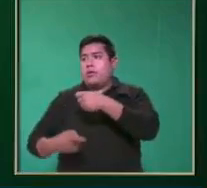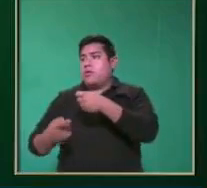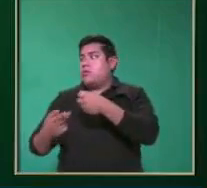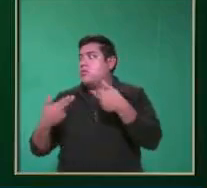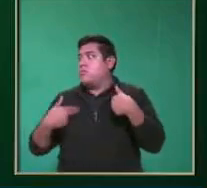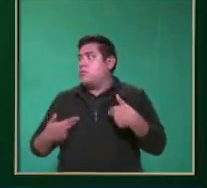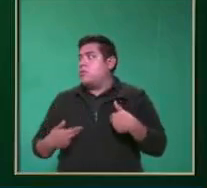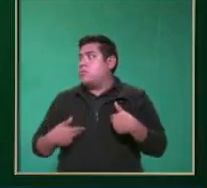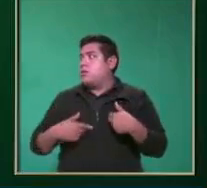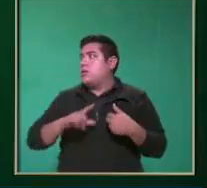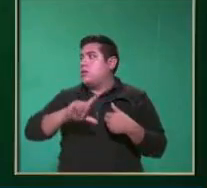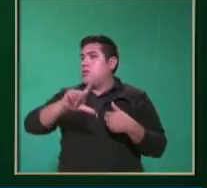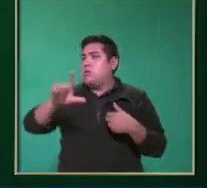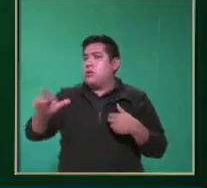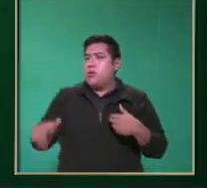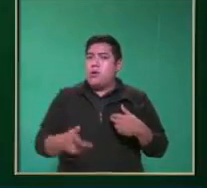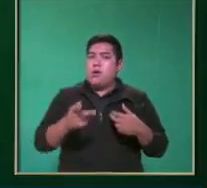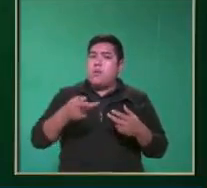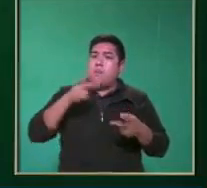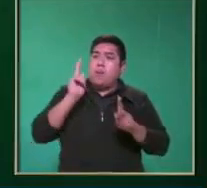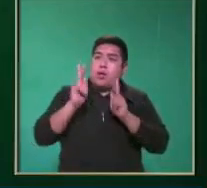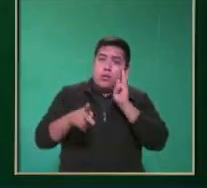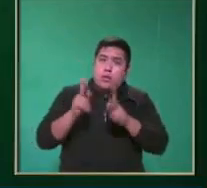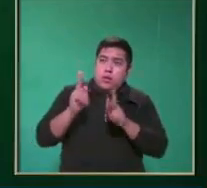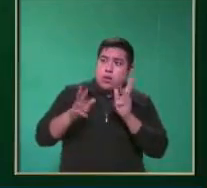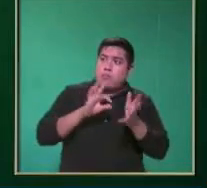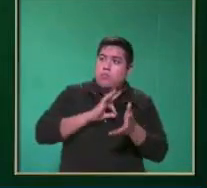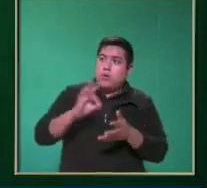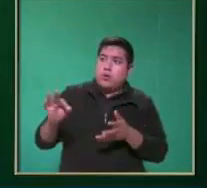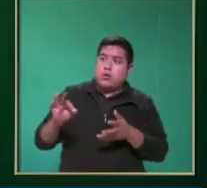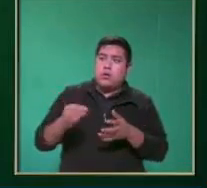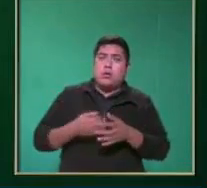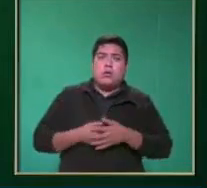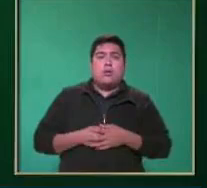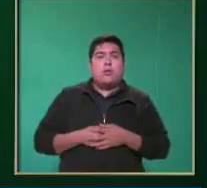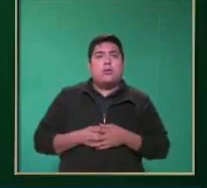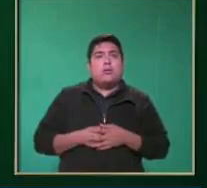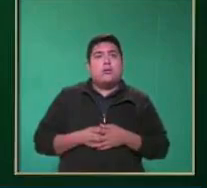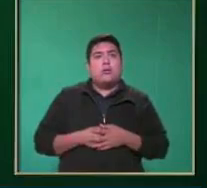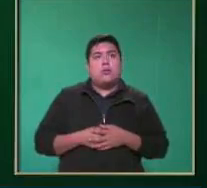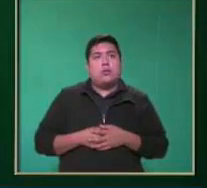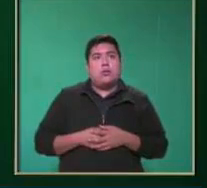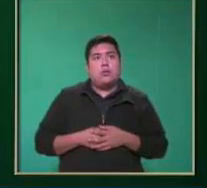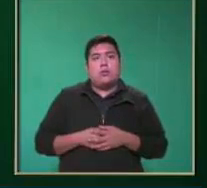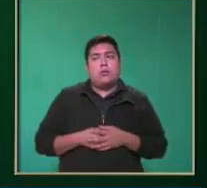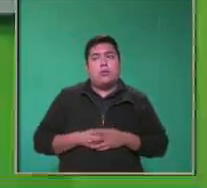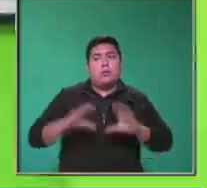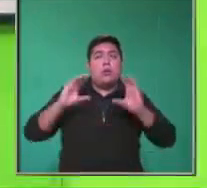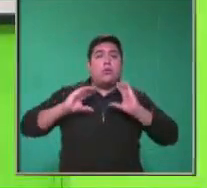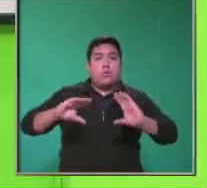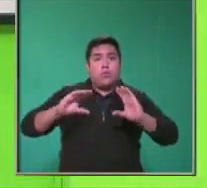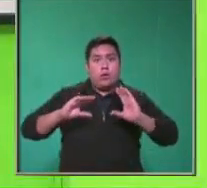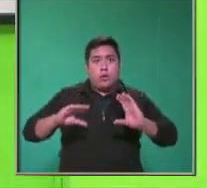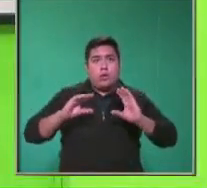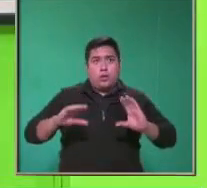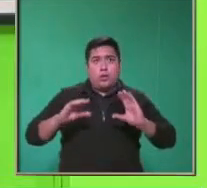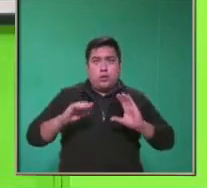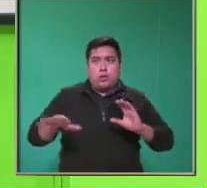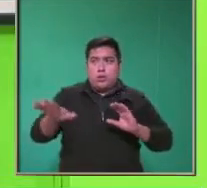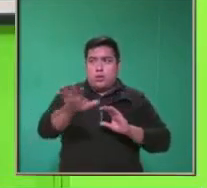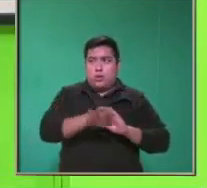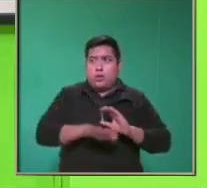pudieras platicar sobre ellas en el asunto propio de lo que tiene que ver con el cuidado que debemos